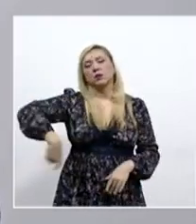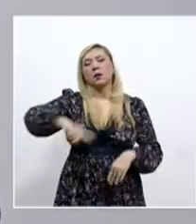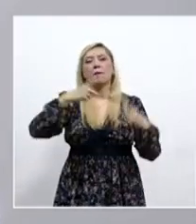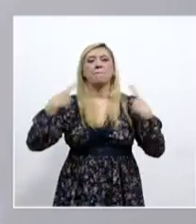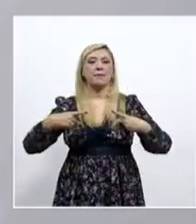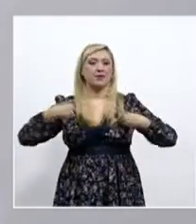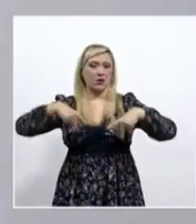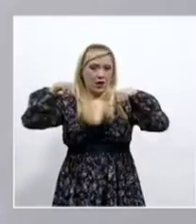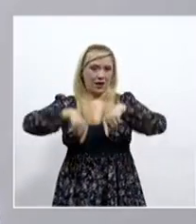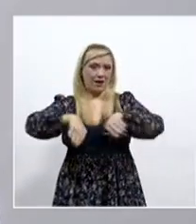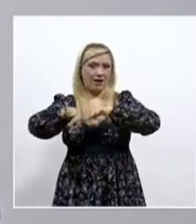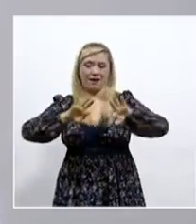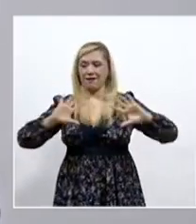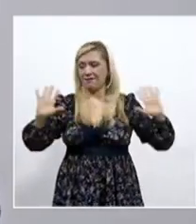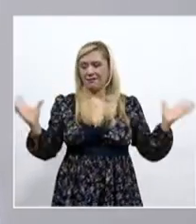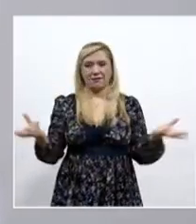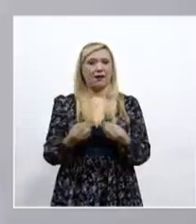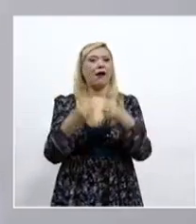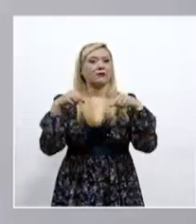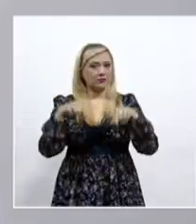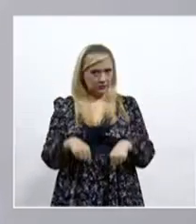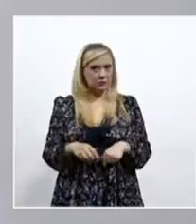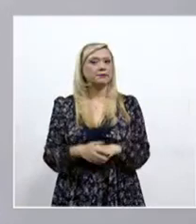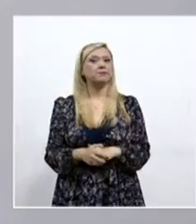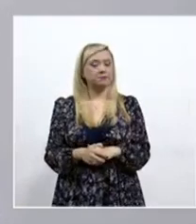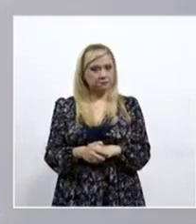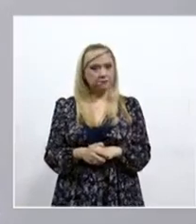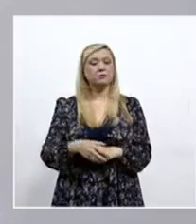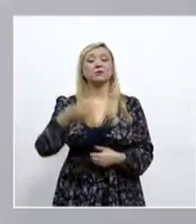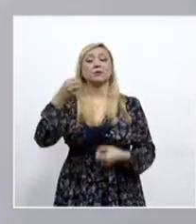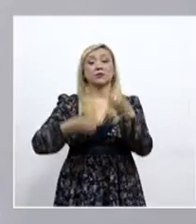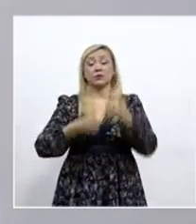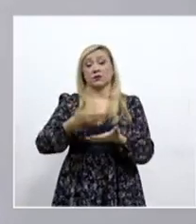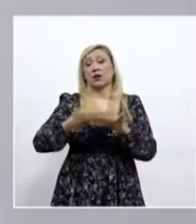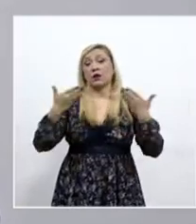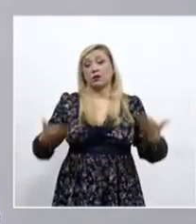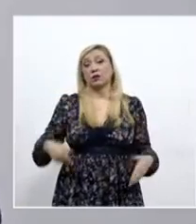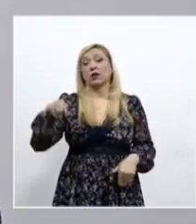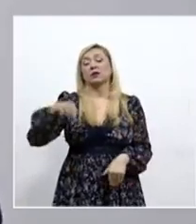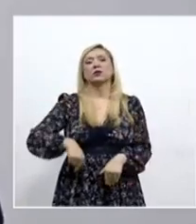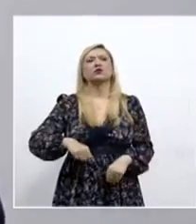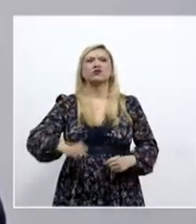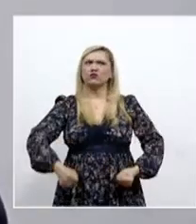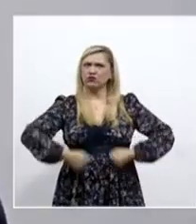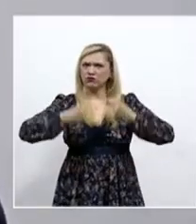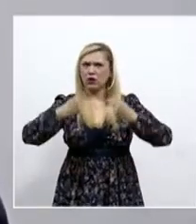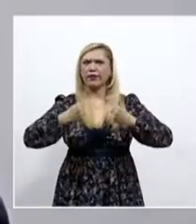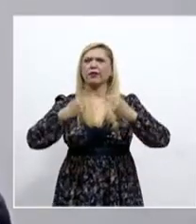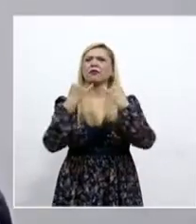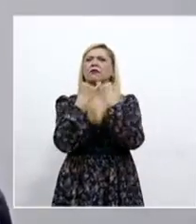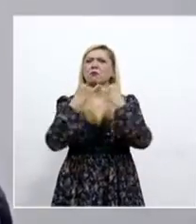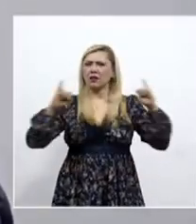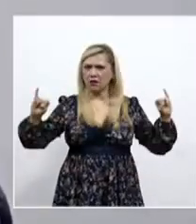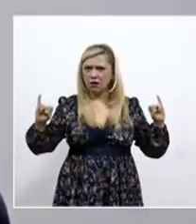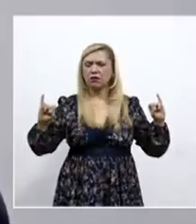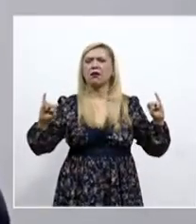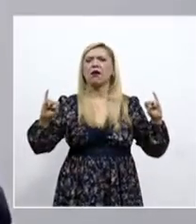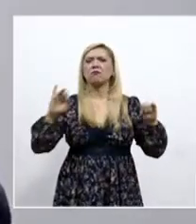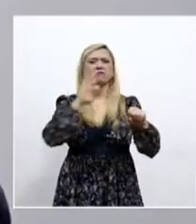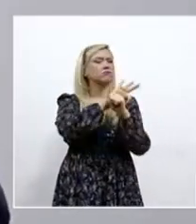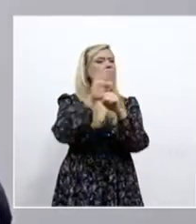importancia radica en ver cómo estas decisiones impactan la vida de las personas para reclamar y exigir